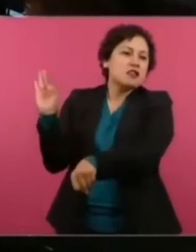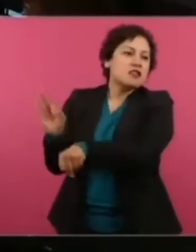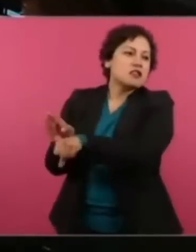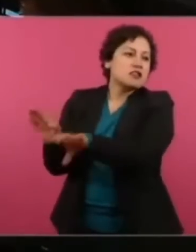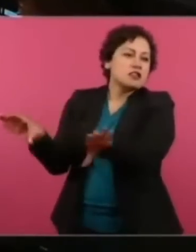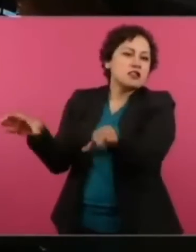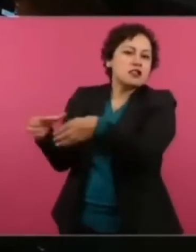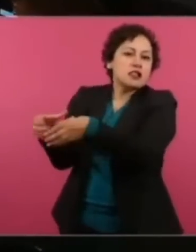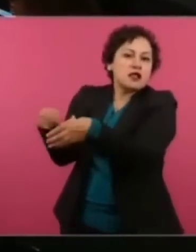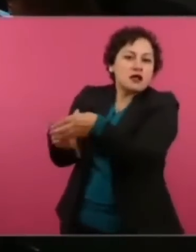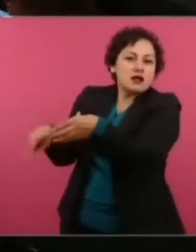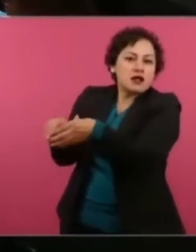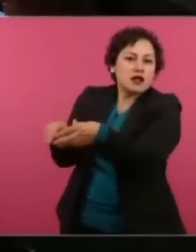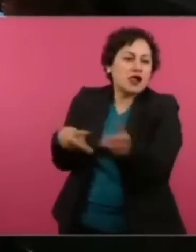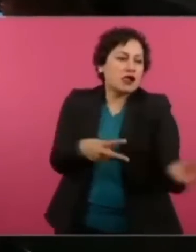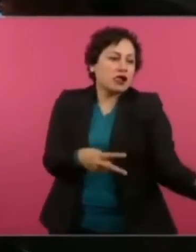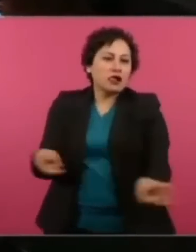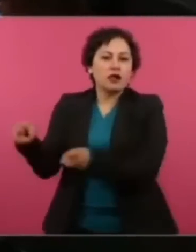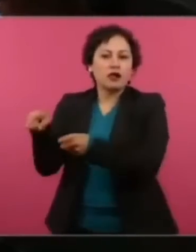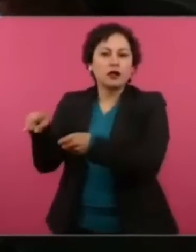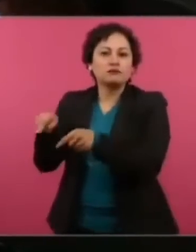Y es muy lamentable